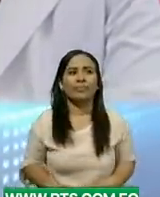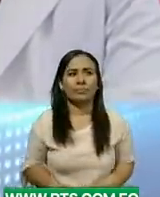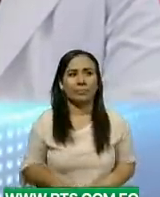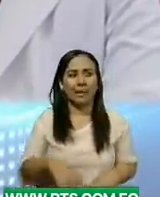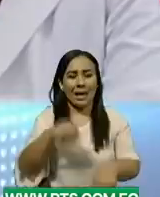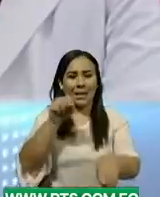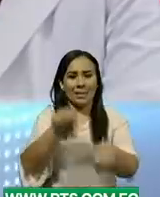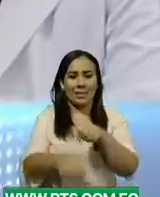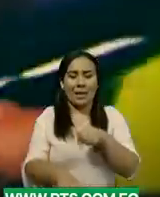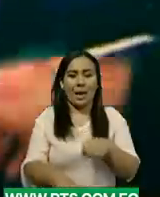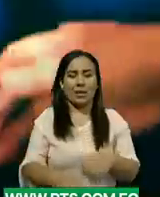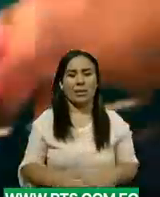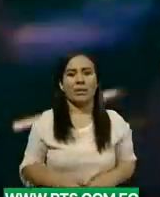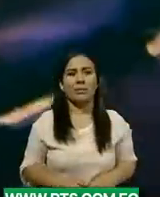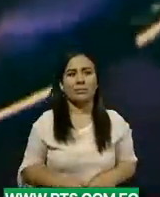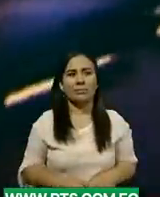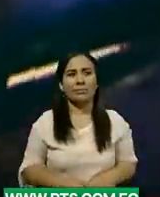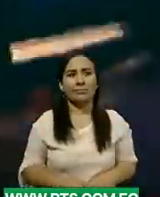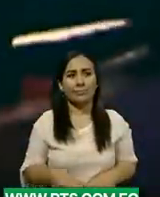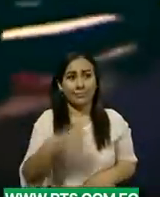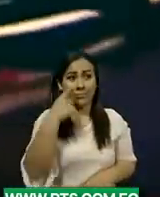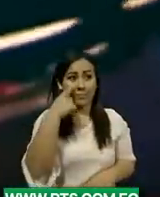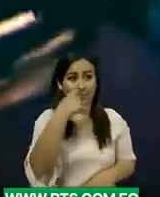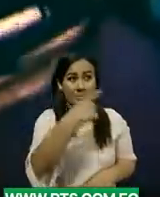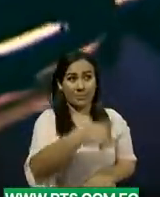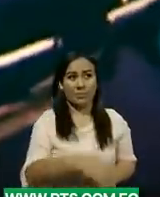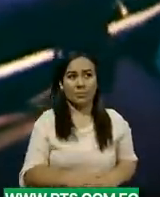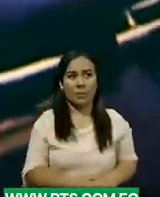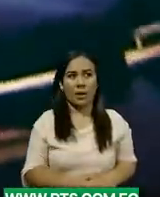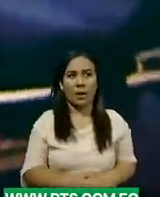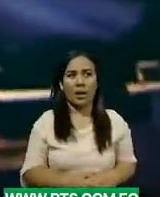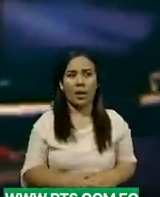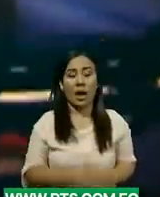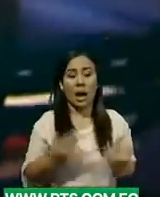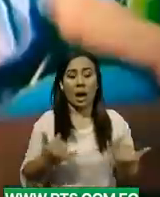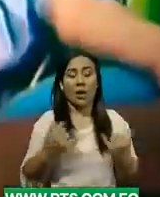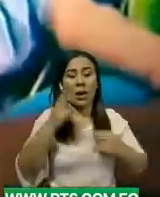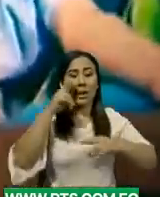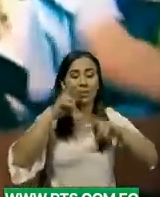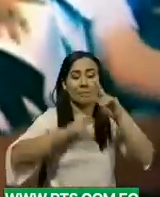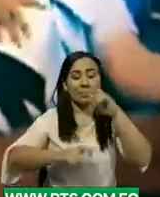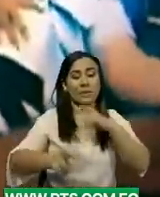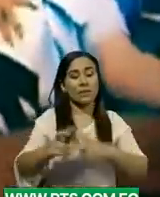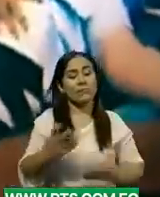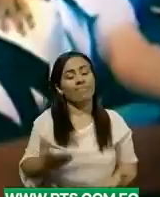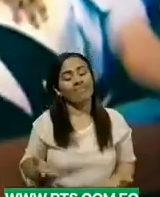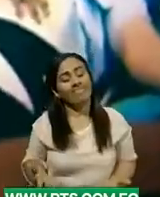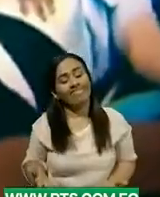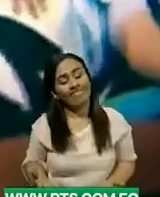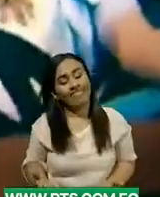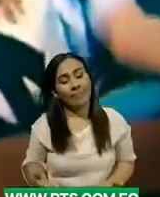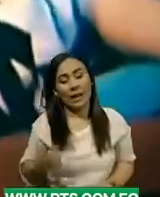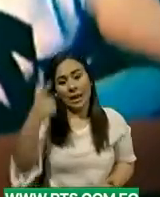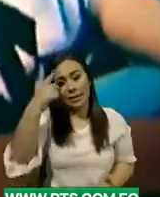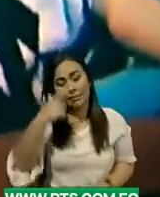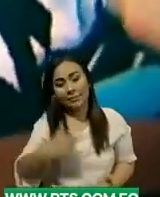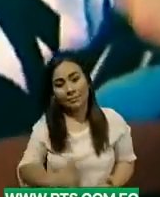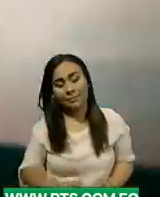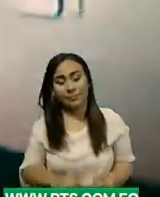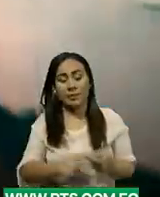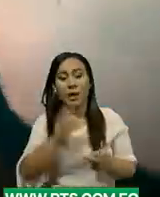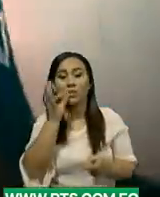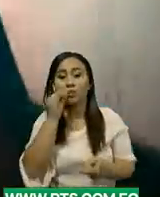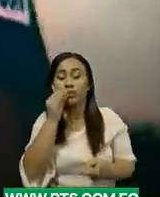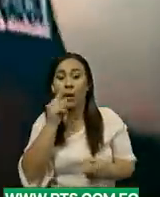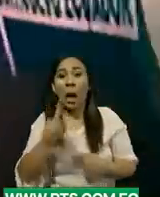puede dañar la circulación. Impericia y exposición se conjugan en la cotidianidad de los agentes de tránsito